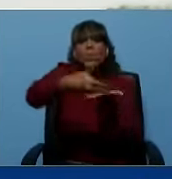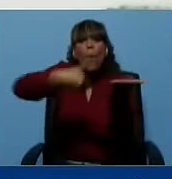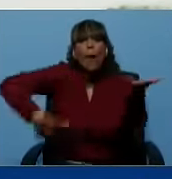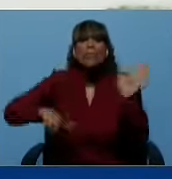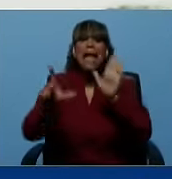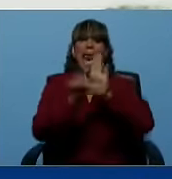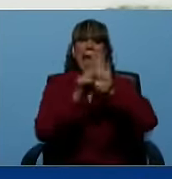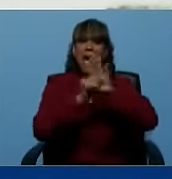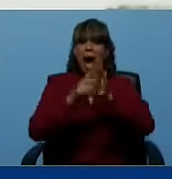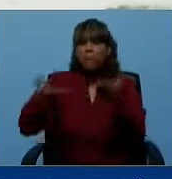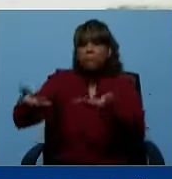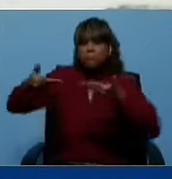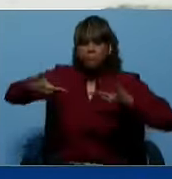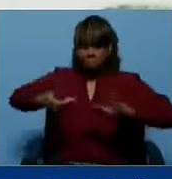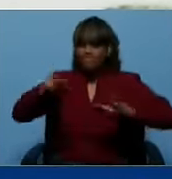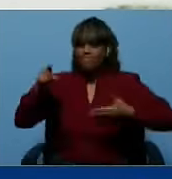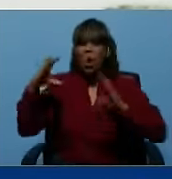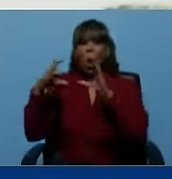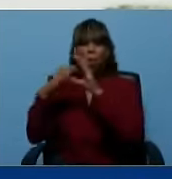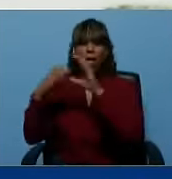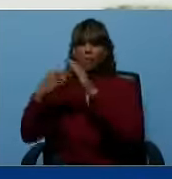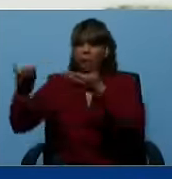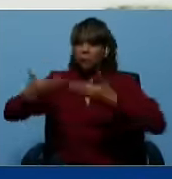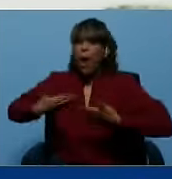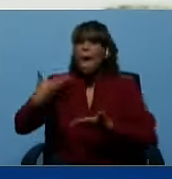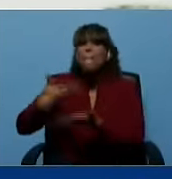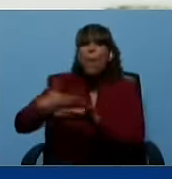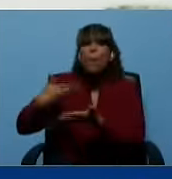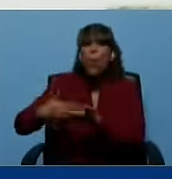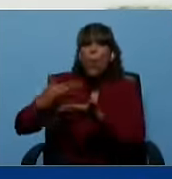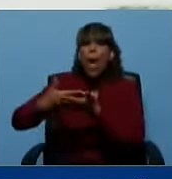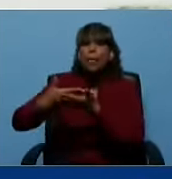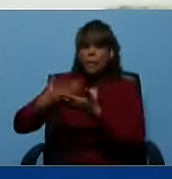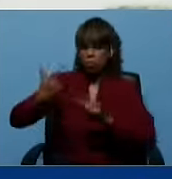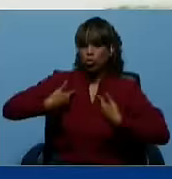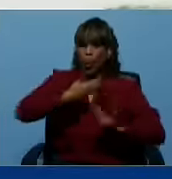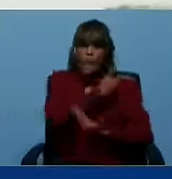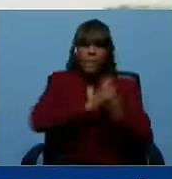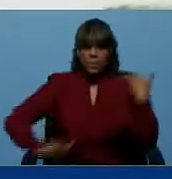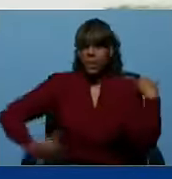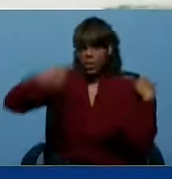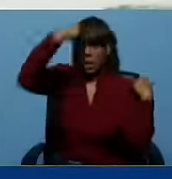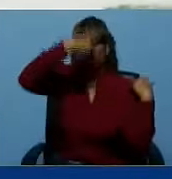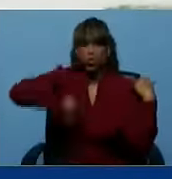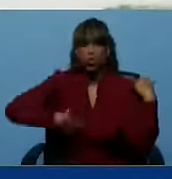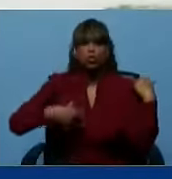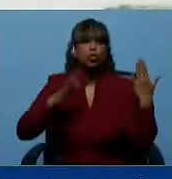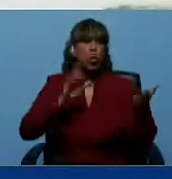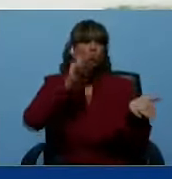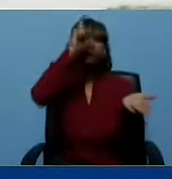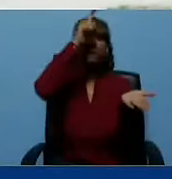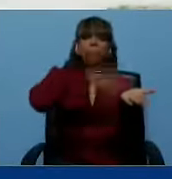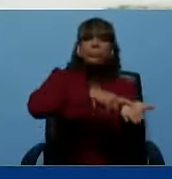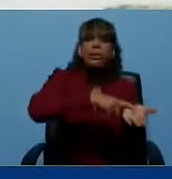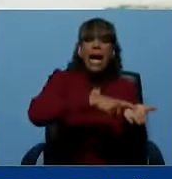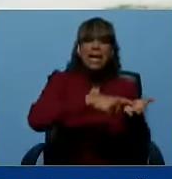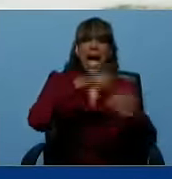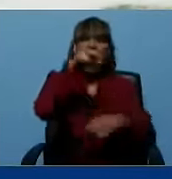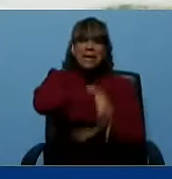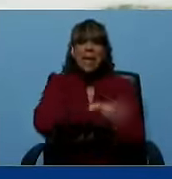legal donde me proponían como jefe de Estado que yo apretara un botón que tenemos en el